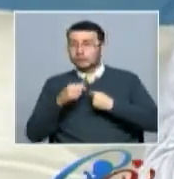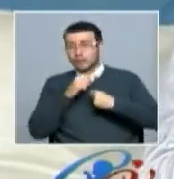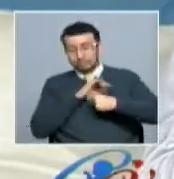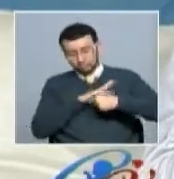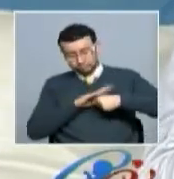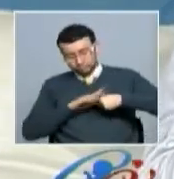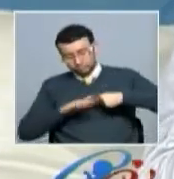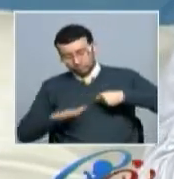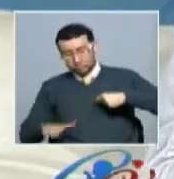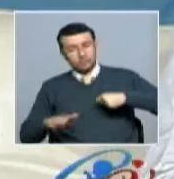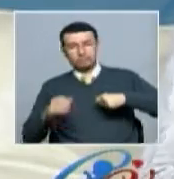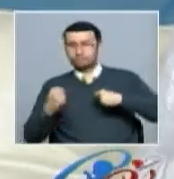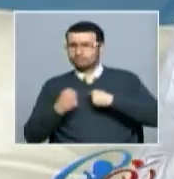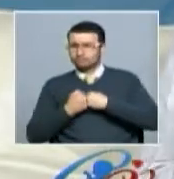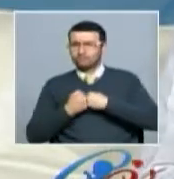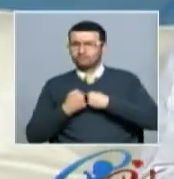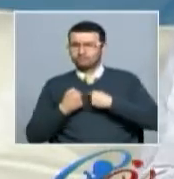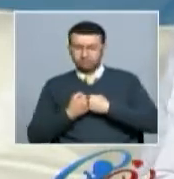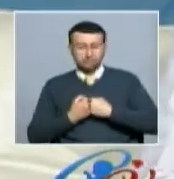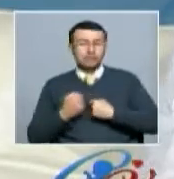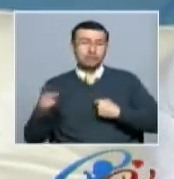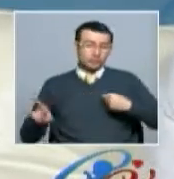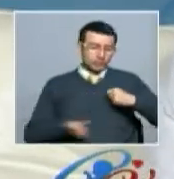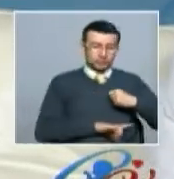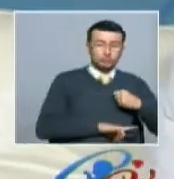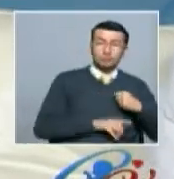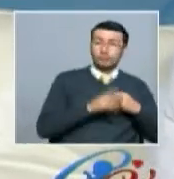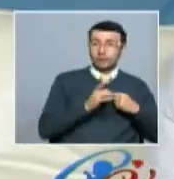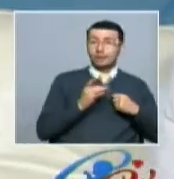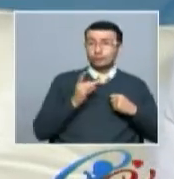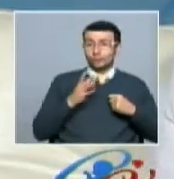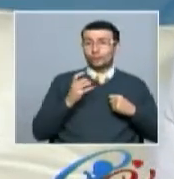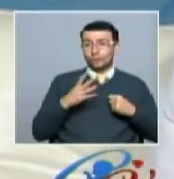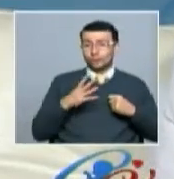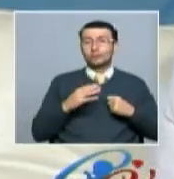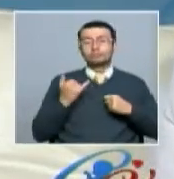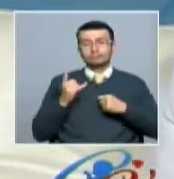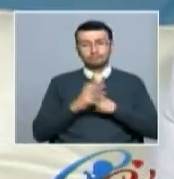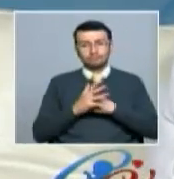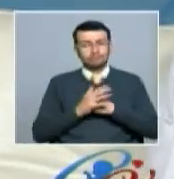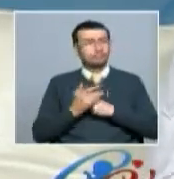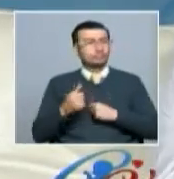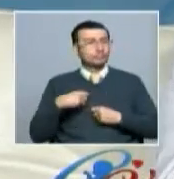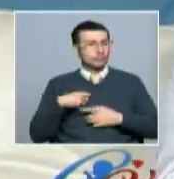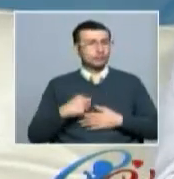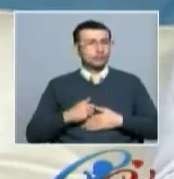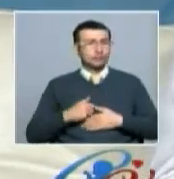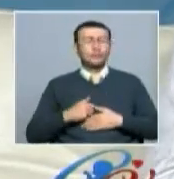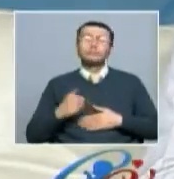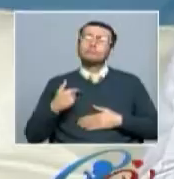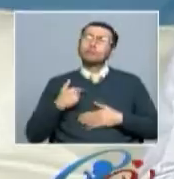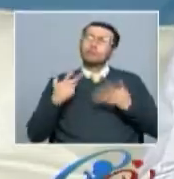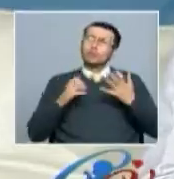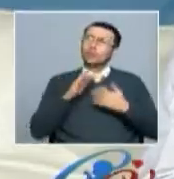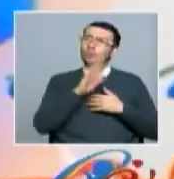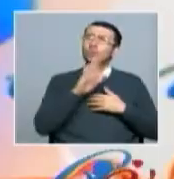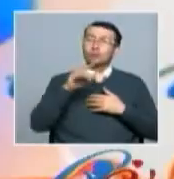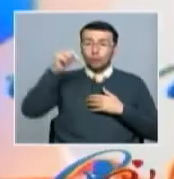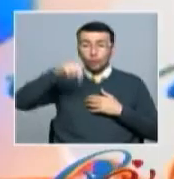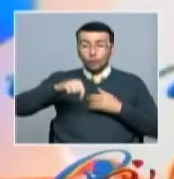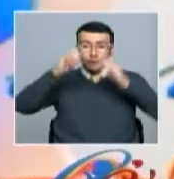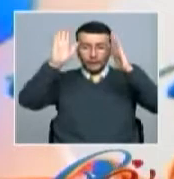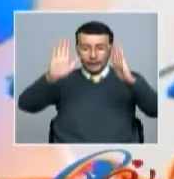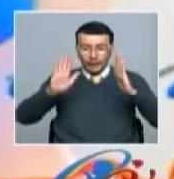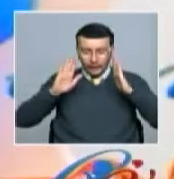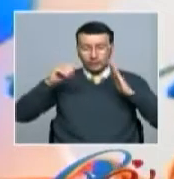por donde sale el nervio, pues aparece el machacamiento del nervio y aparece el dolor. Porque yo quiero que ustedes estén hoy muy